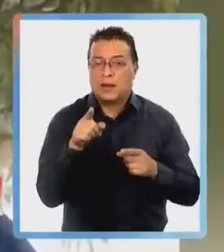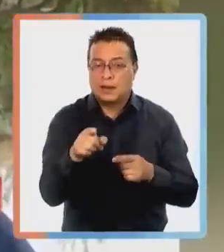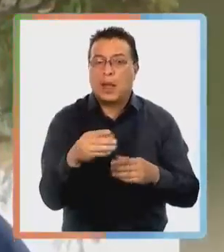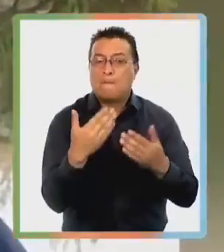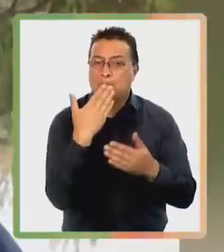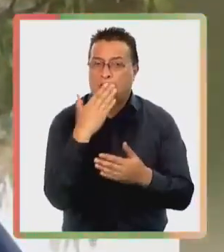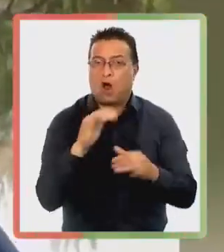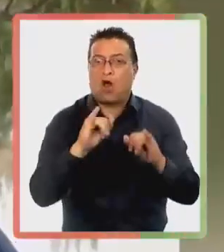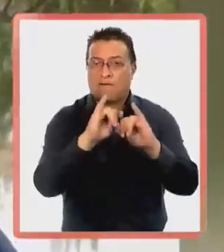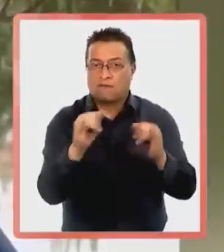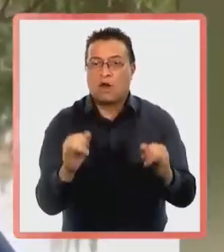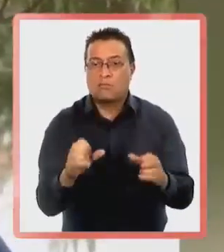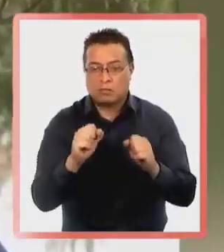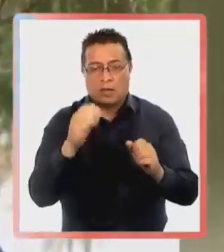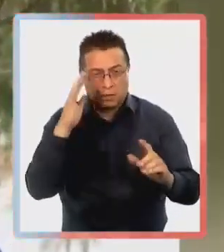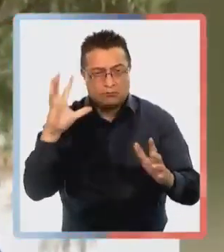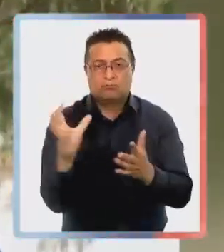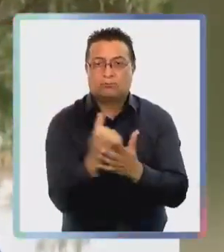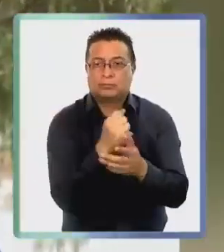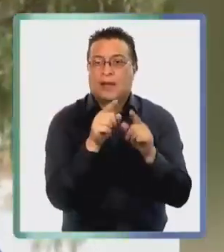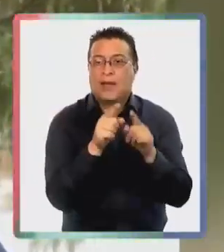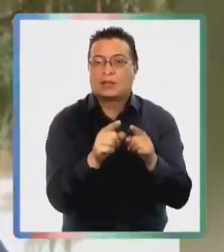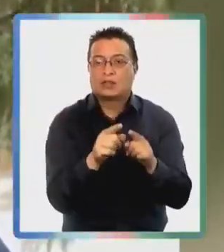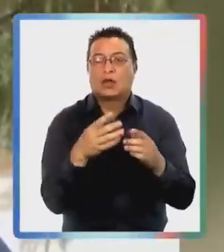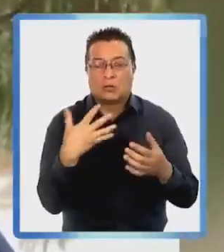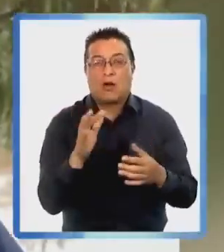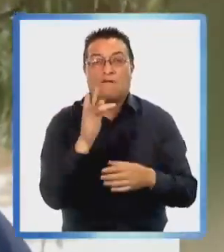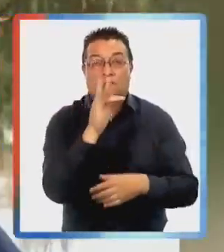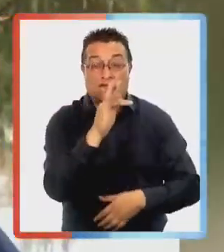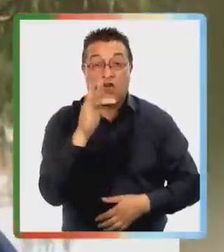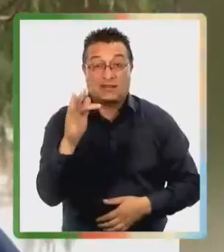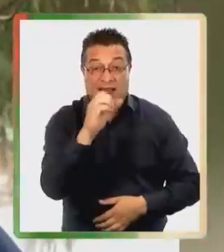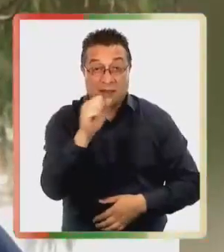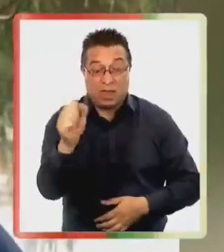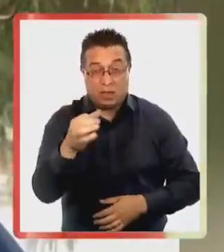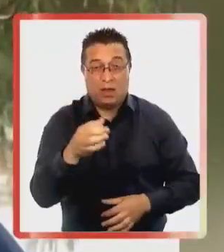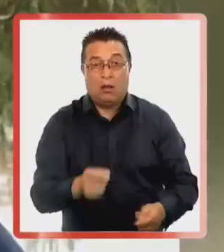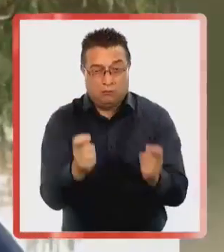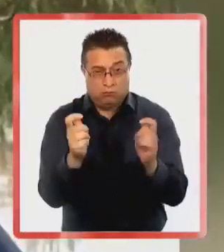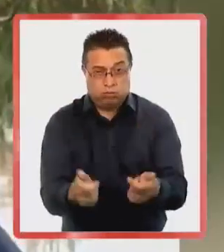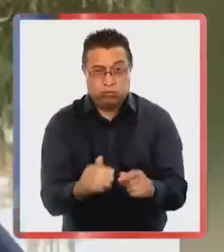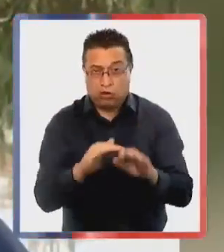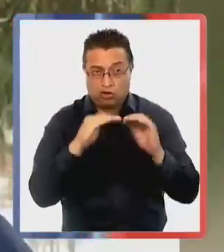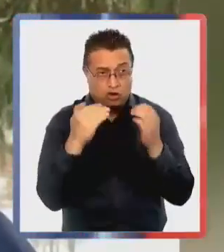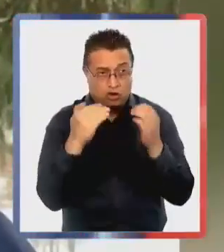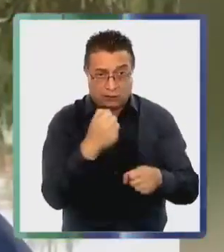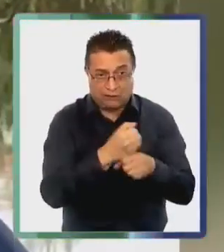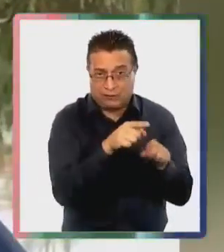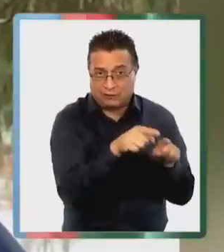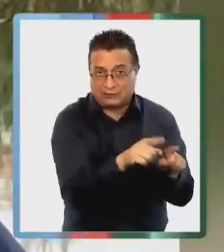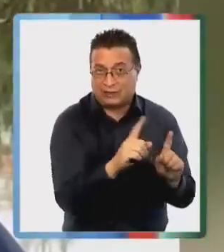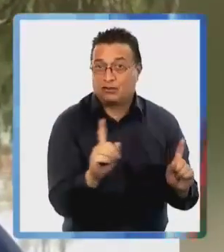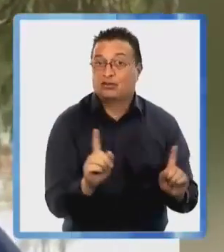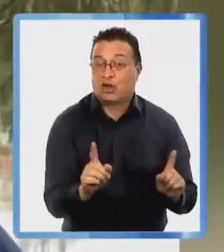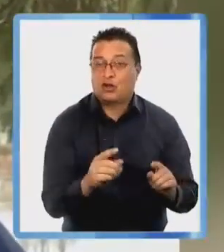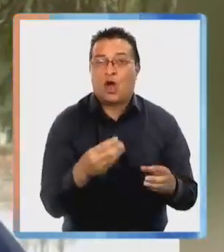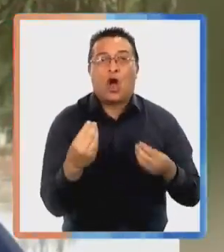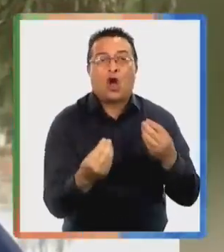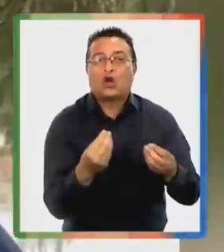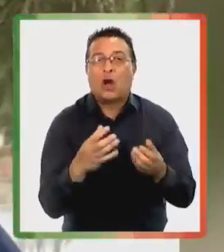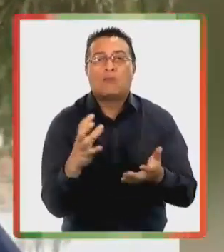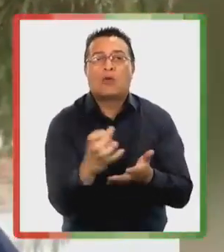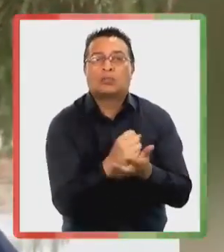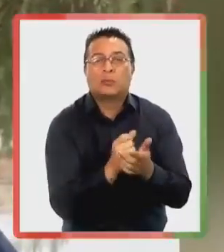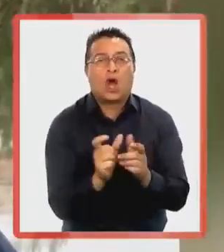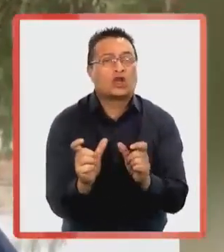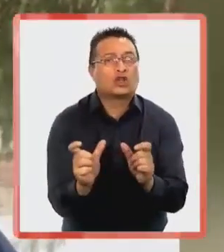considerando que las Fuerzas Armadas no han sido preparadas para cumplir esta labor. ¿Cómo se va a alcanzar este control, resguardando al mismo tiempo los derechos de todas